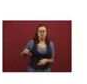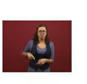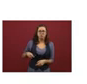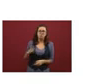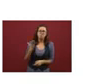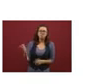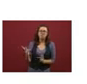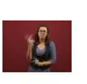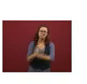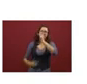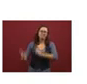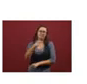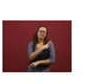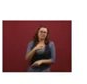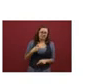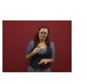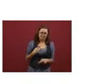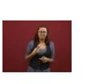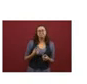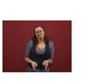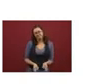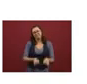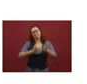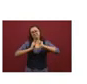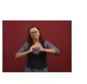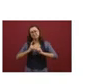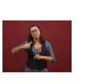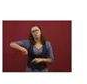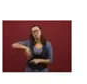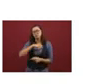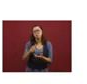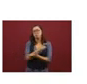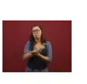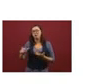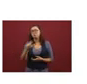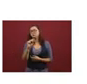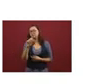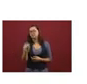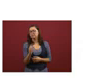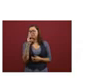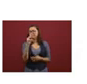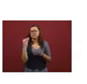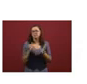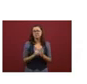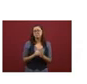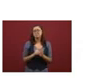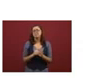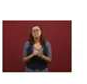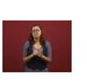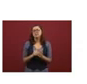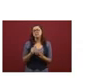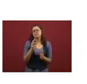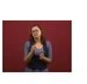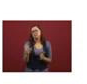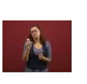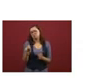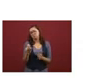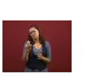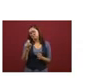pesos. De esas, alrededor de un poquito más de 58,000 millones de pesos, de